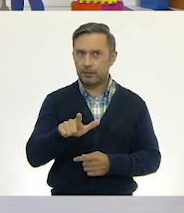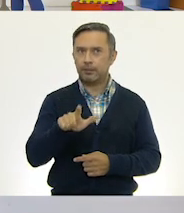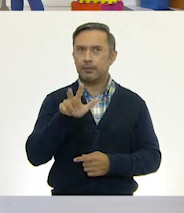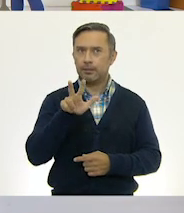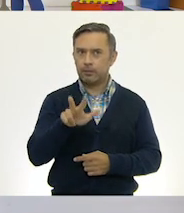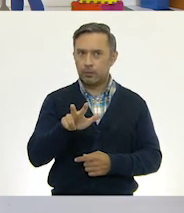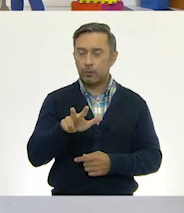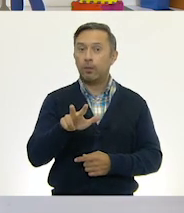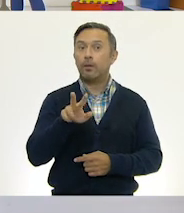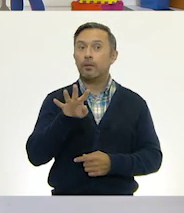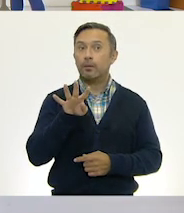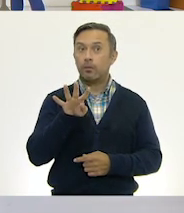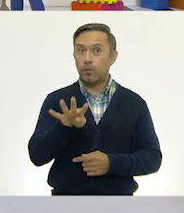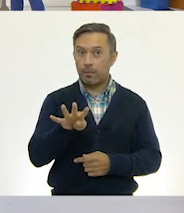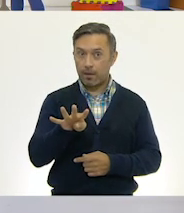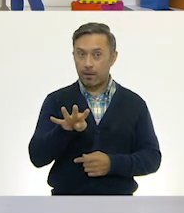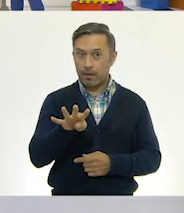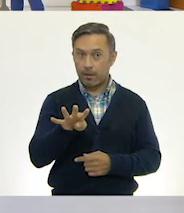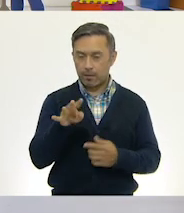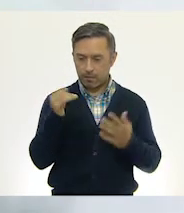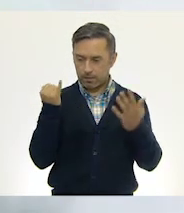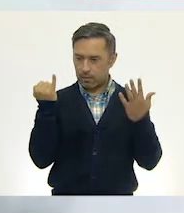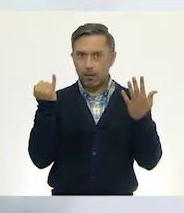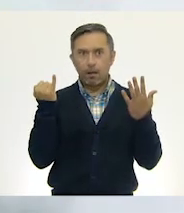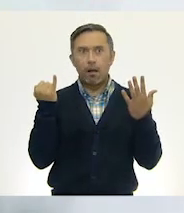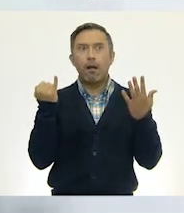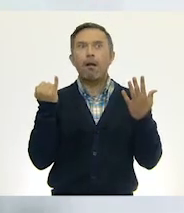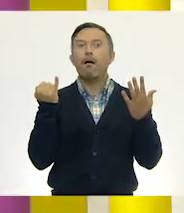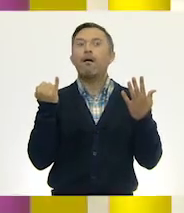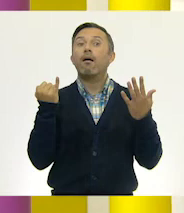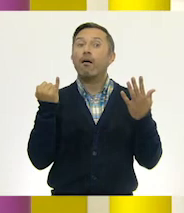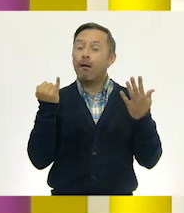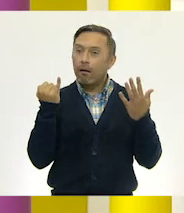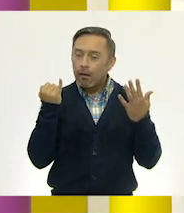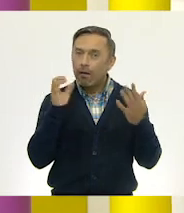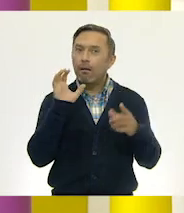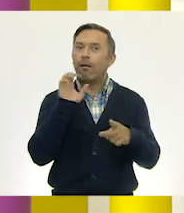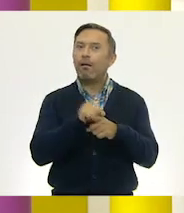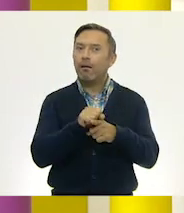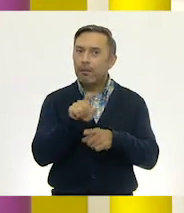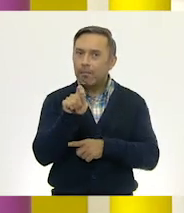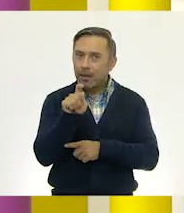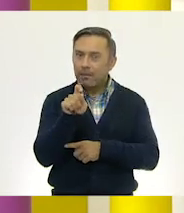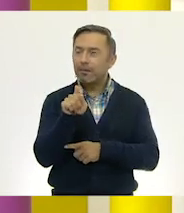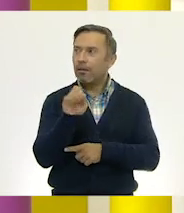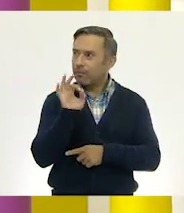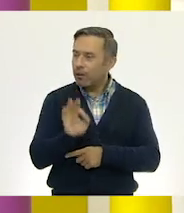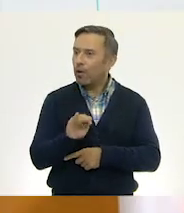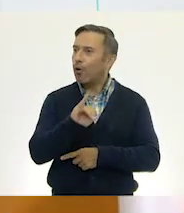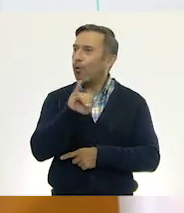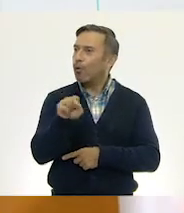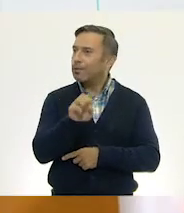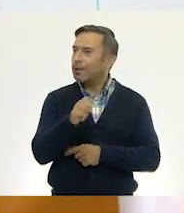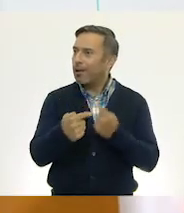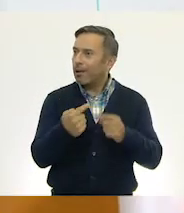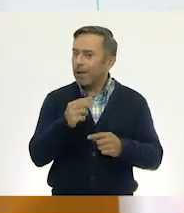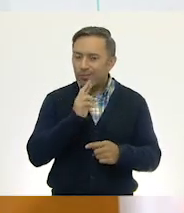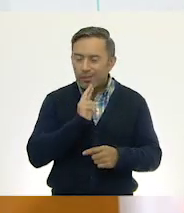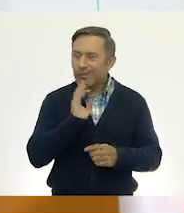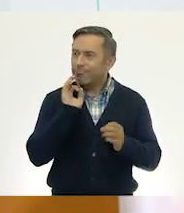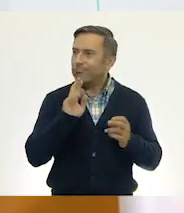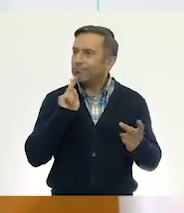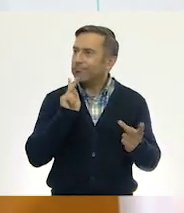18, 19, 20. Ah, sí, los mismos que nos dijo José. Justamente a mí me faltan